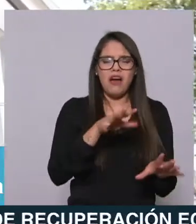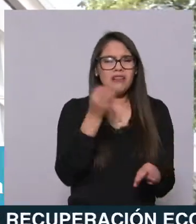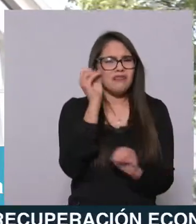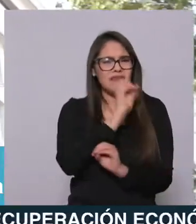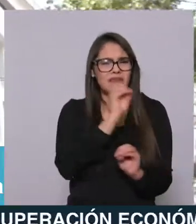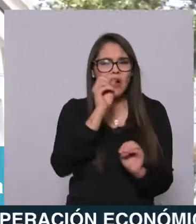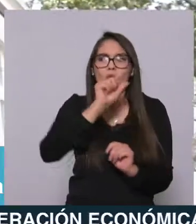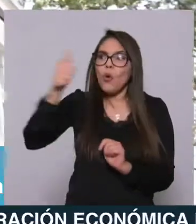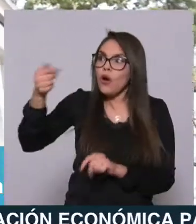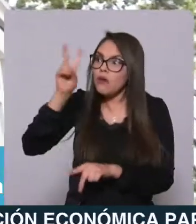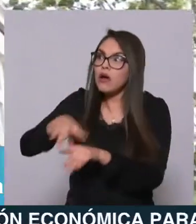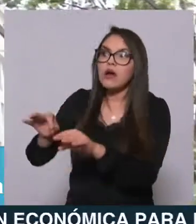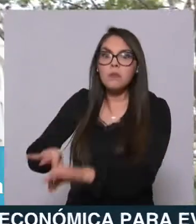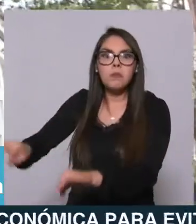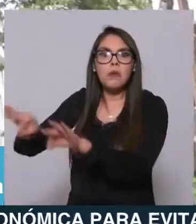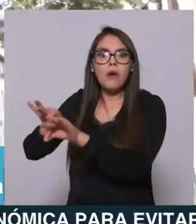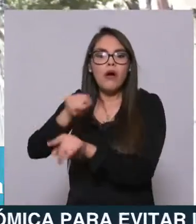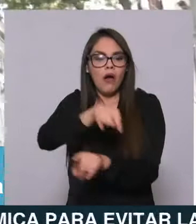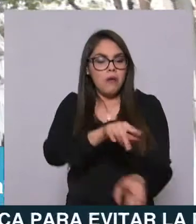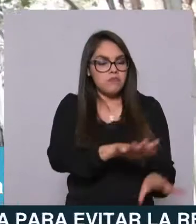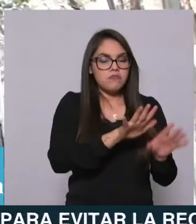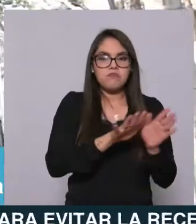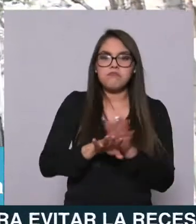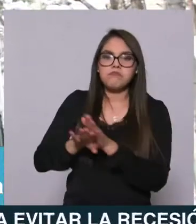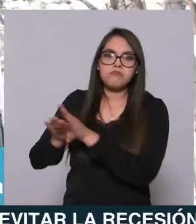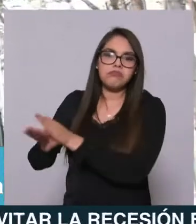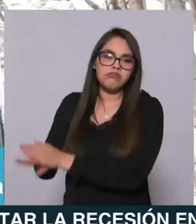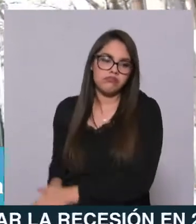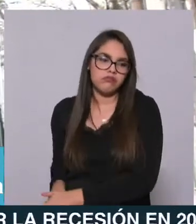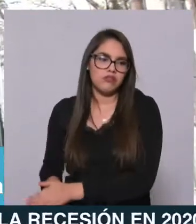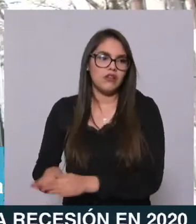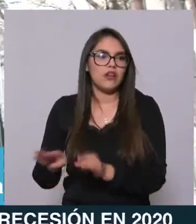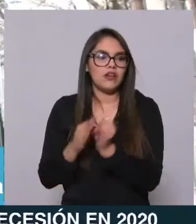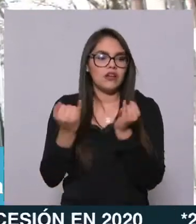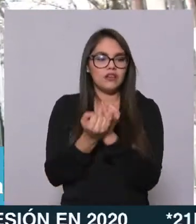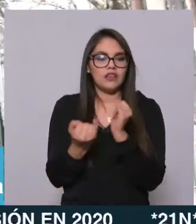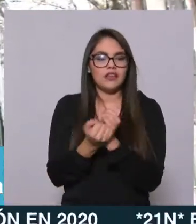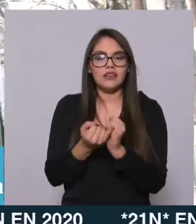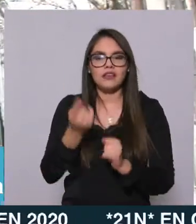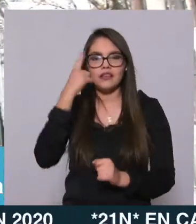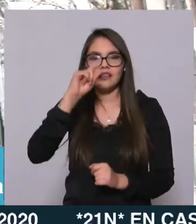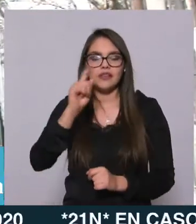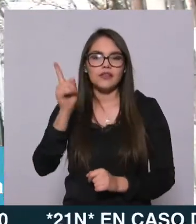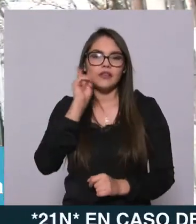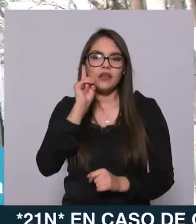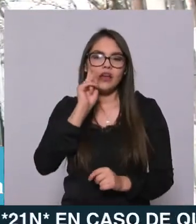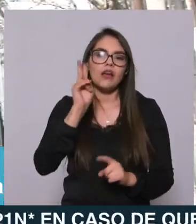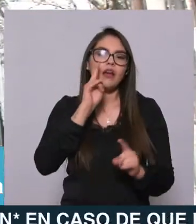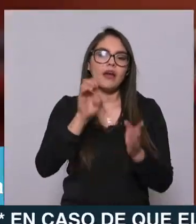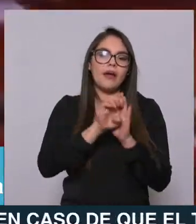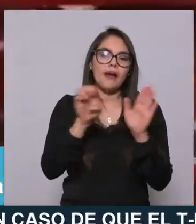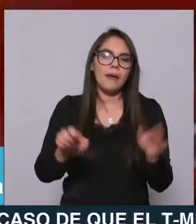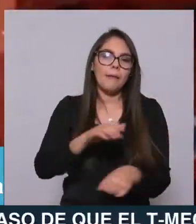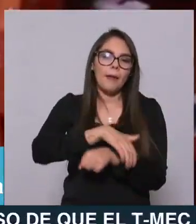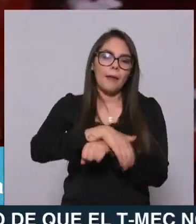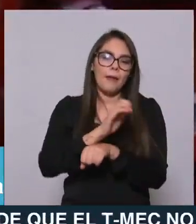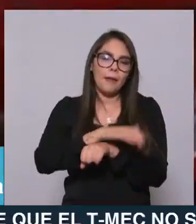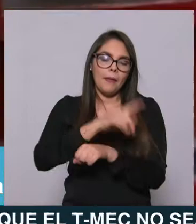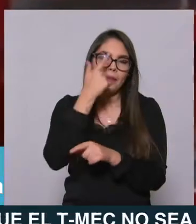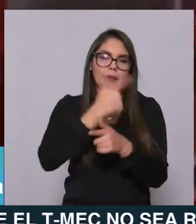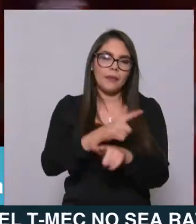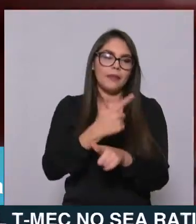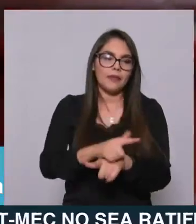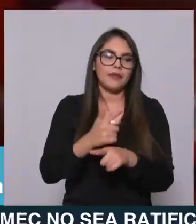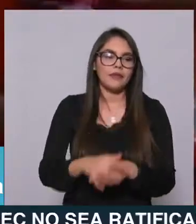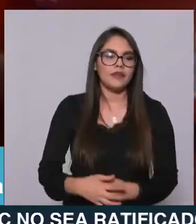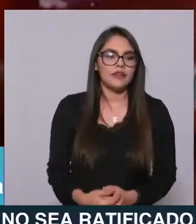situaciones verdaderamente que necesitan ser difundidas, como el caso de la niña que apareció en el maletero de un taxi? Fue